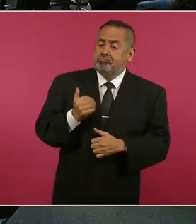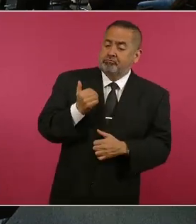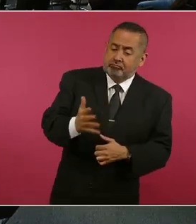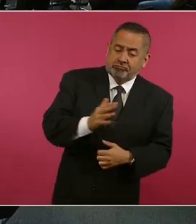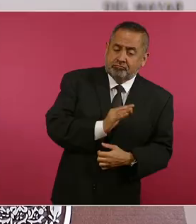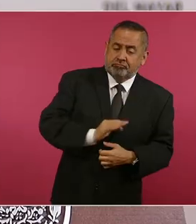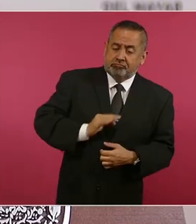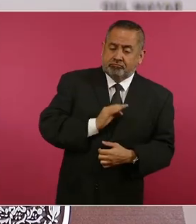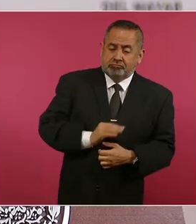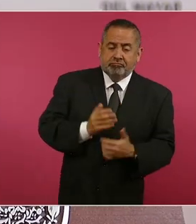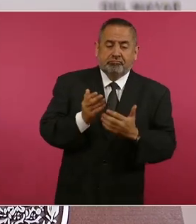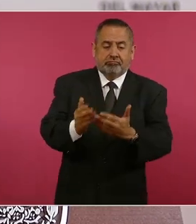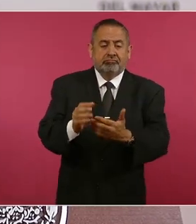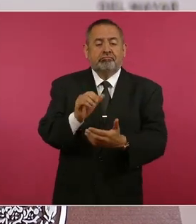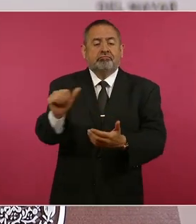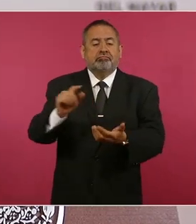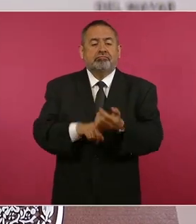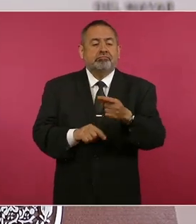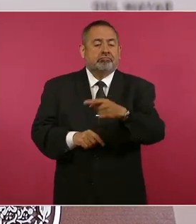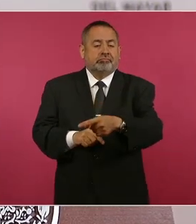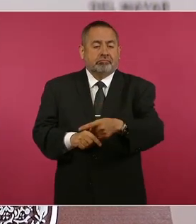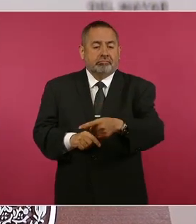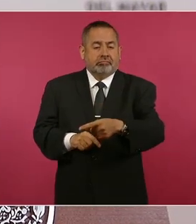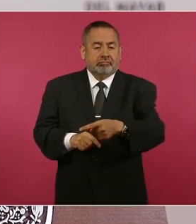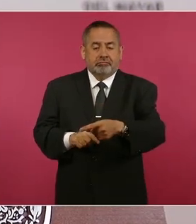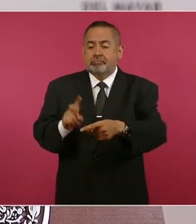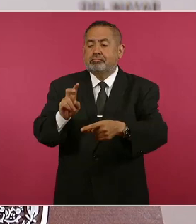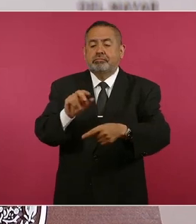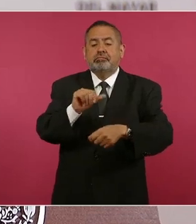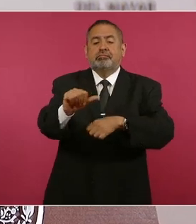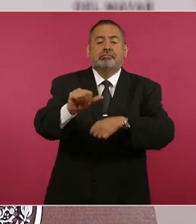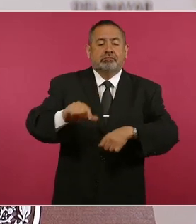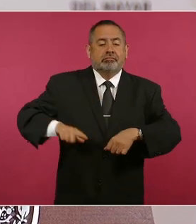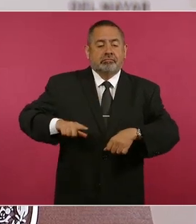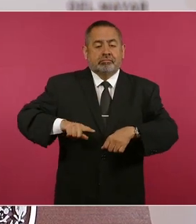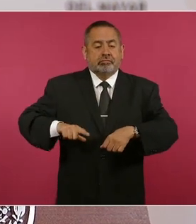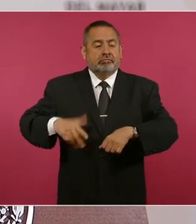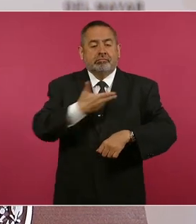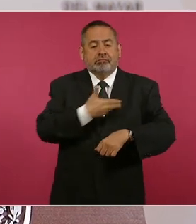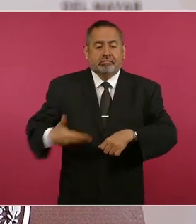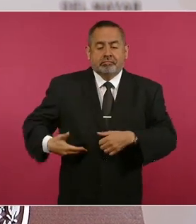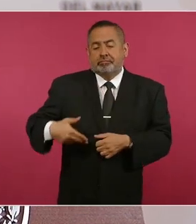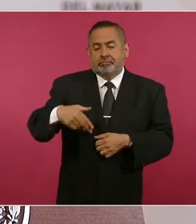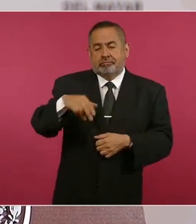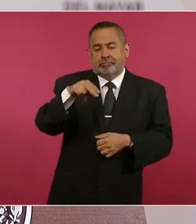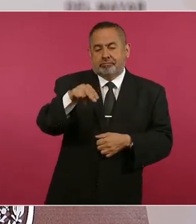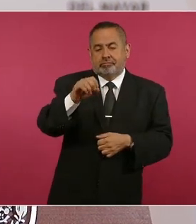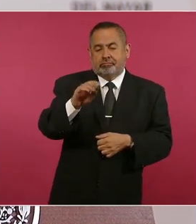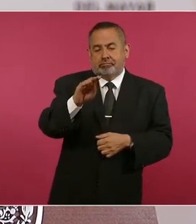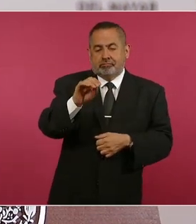felicitando supuestamente al gobierno del presidente Noboa